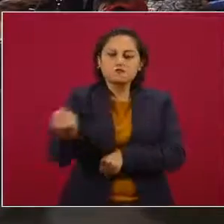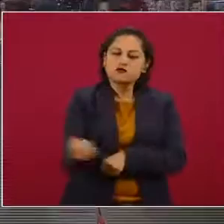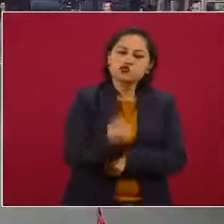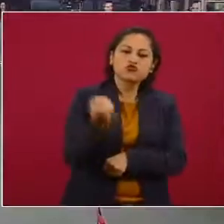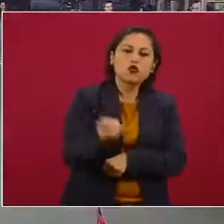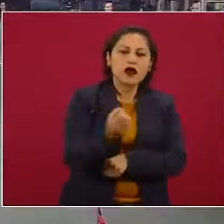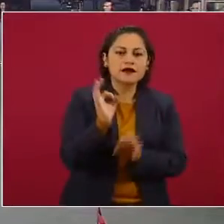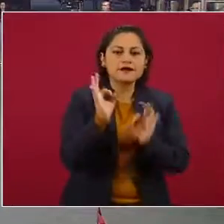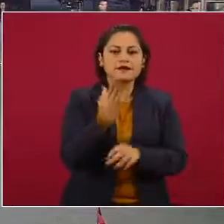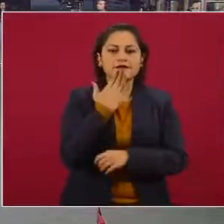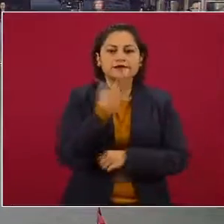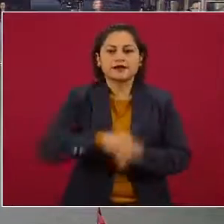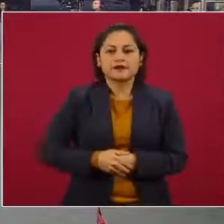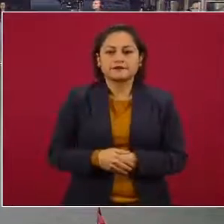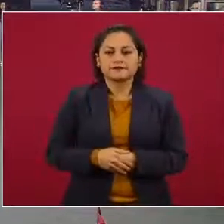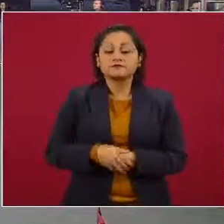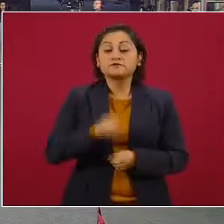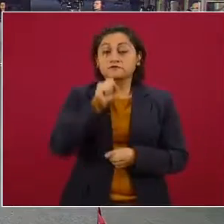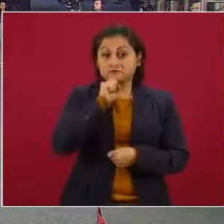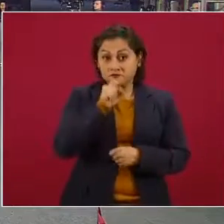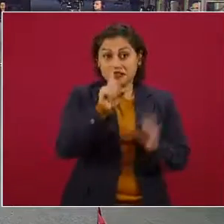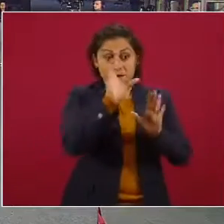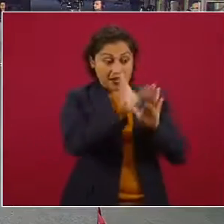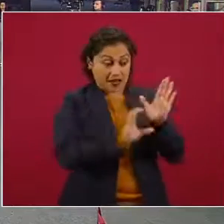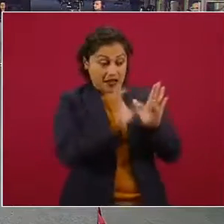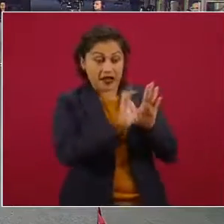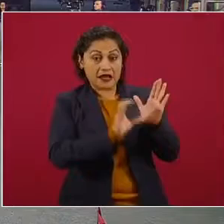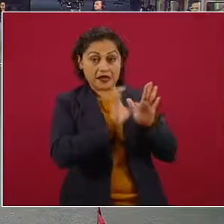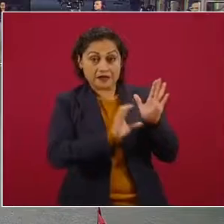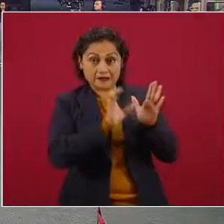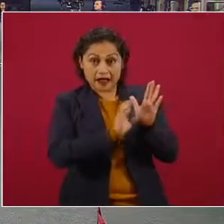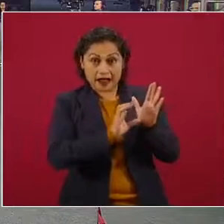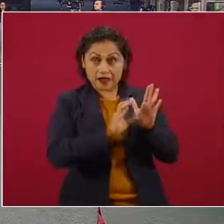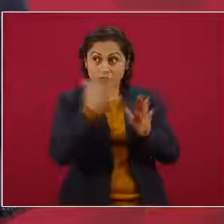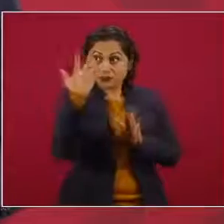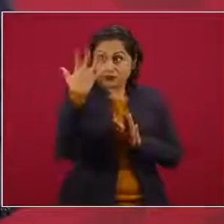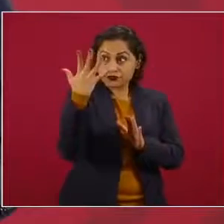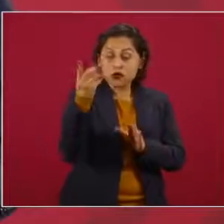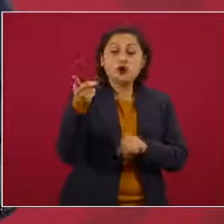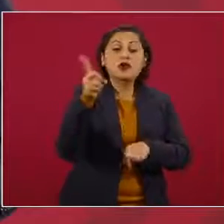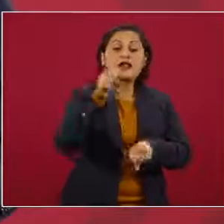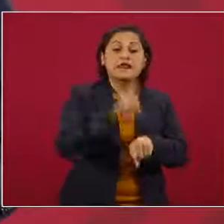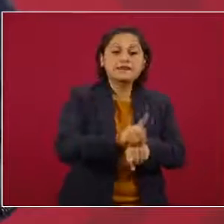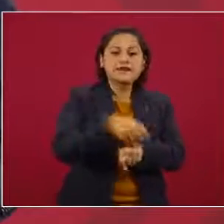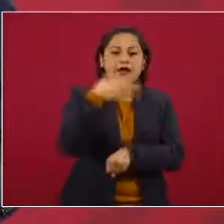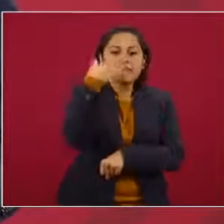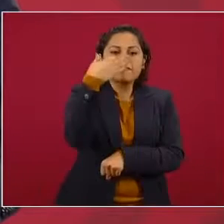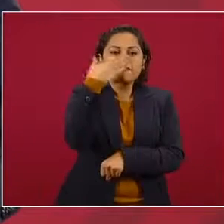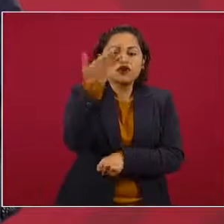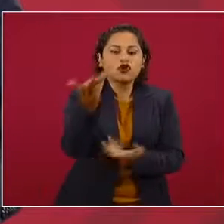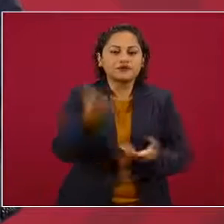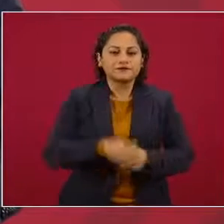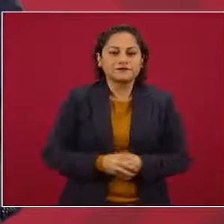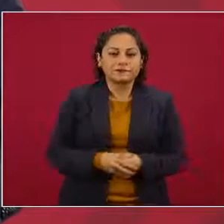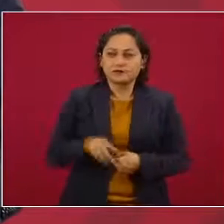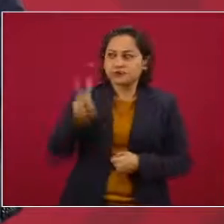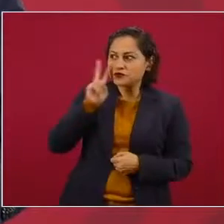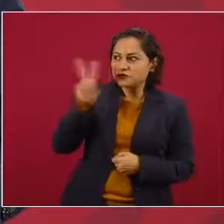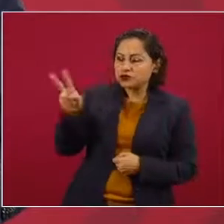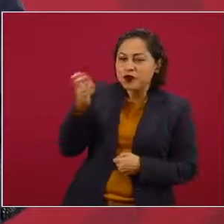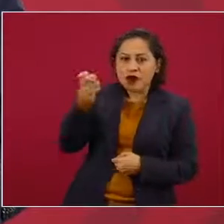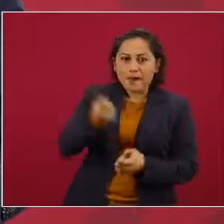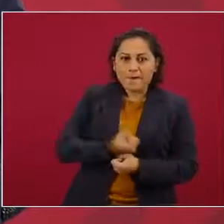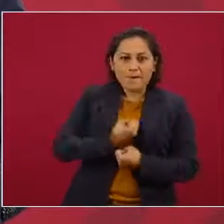calendario registra un día flor. Es bellísimo el poema. Pues bueno, es